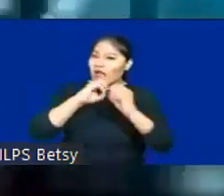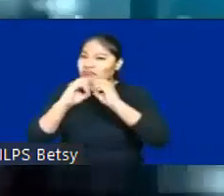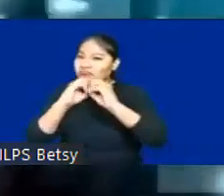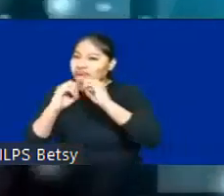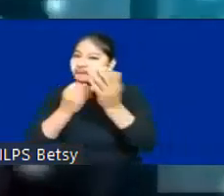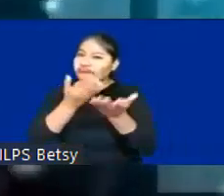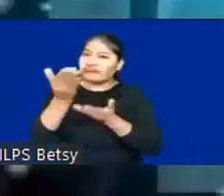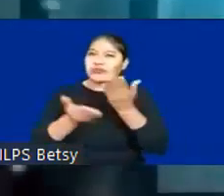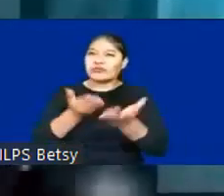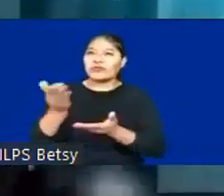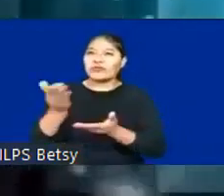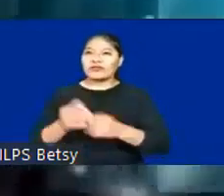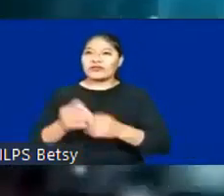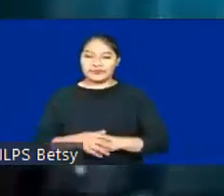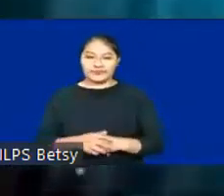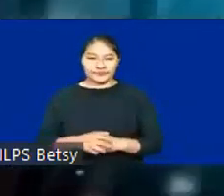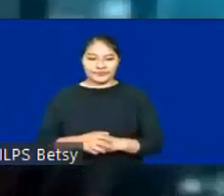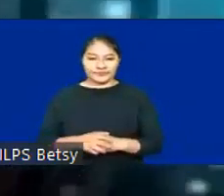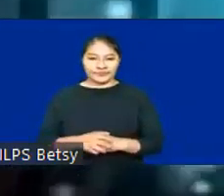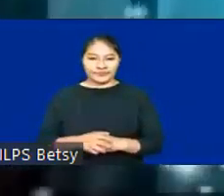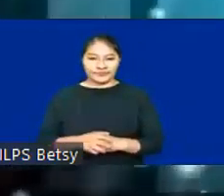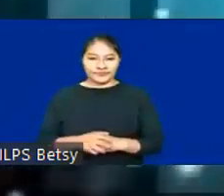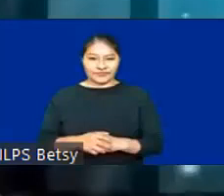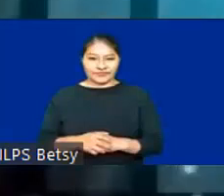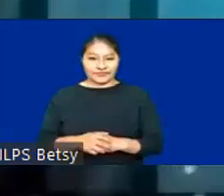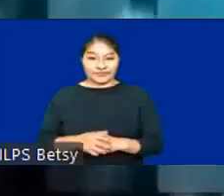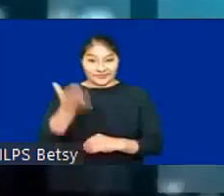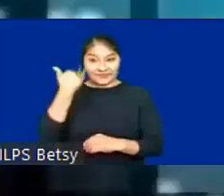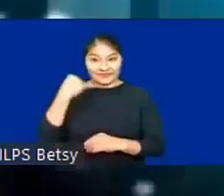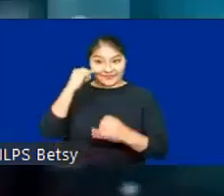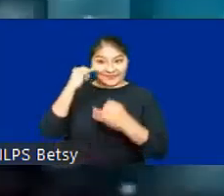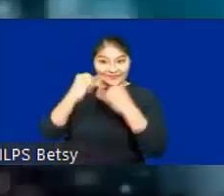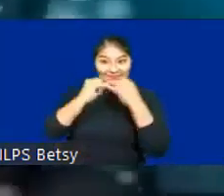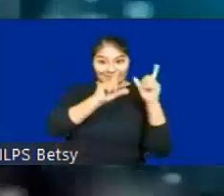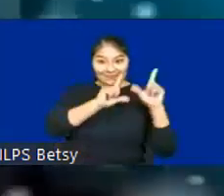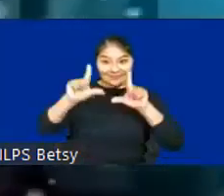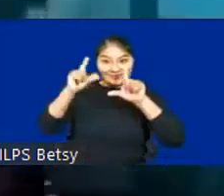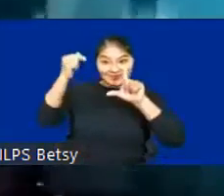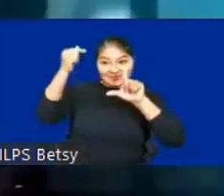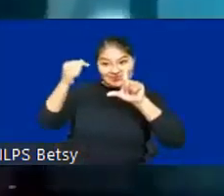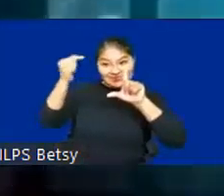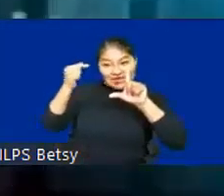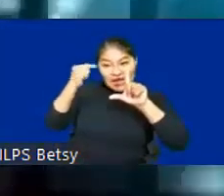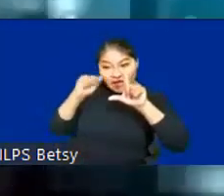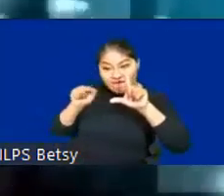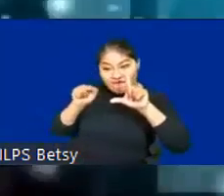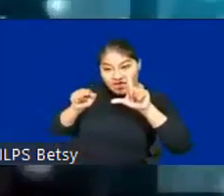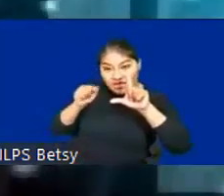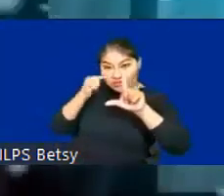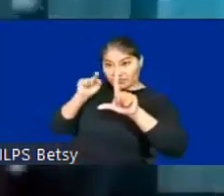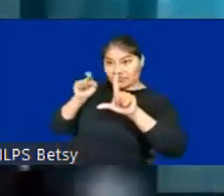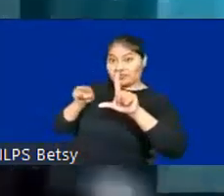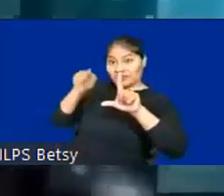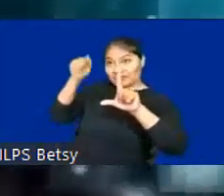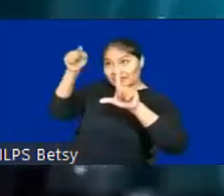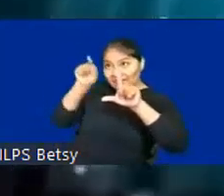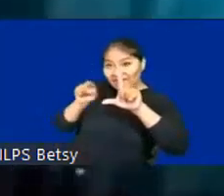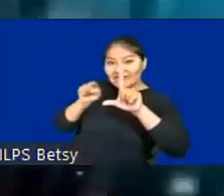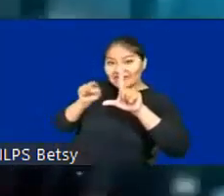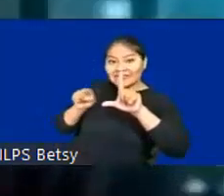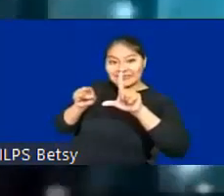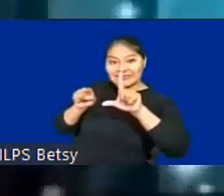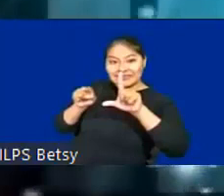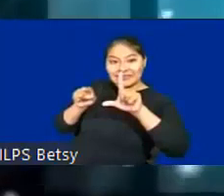Como bien lo menciona en la parte final de la lámina, dice, las ventajas son la seguridad del documento, que yo puedo acceder a la plataforma del SPRL y visualizar el